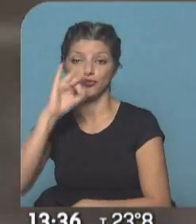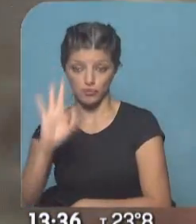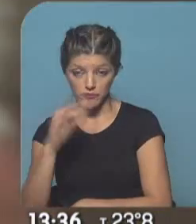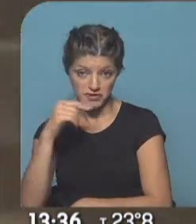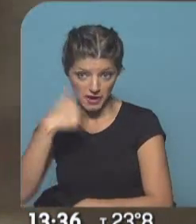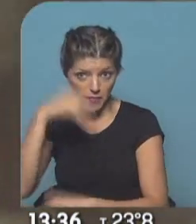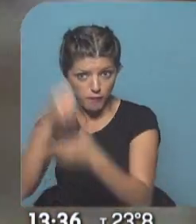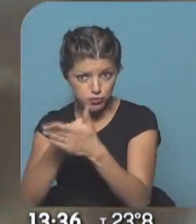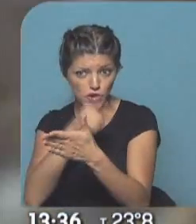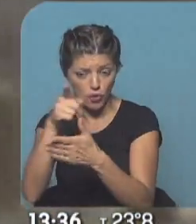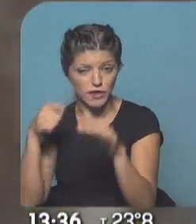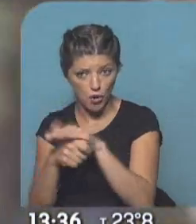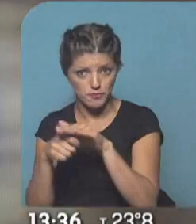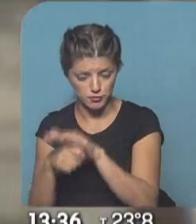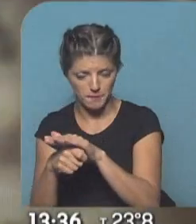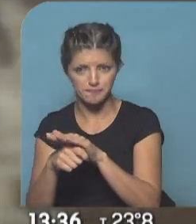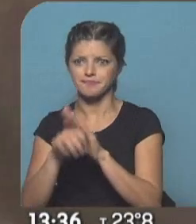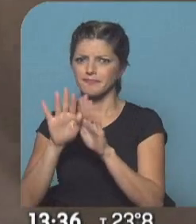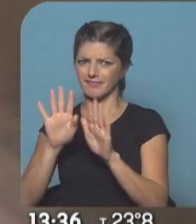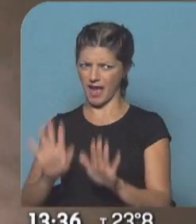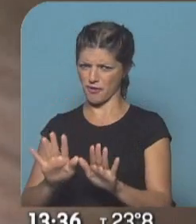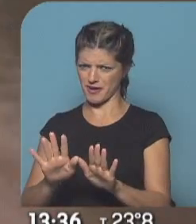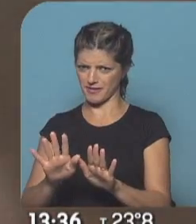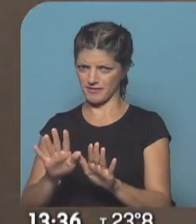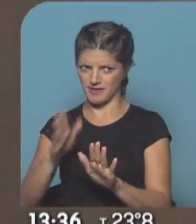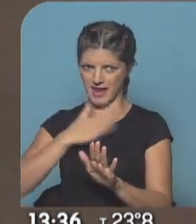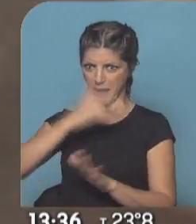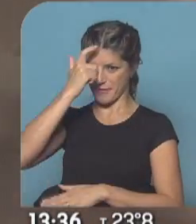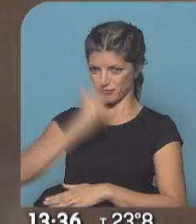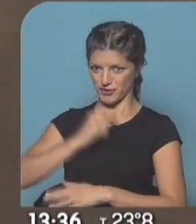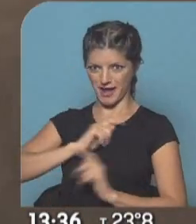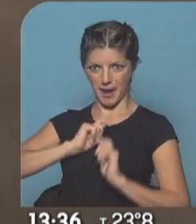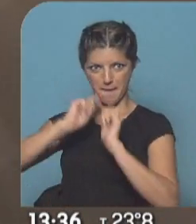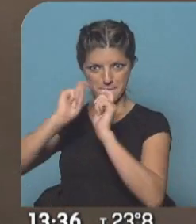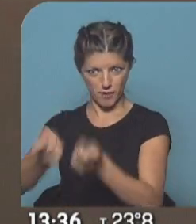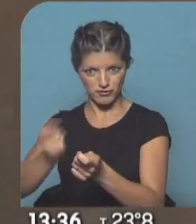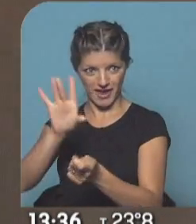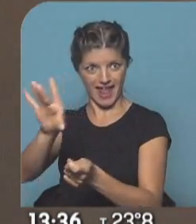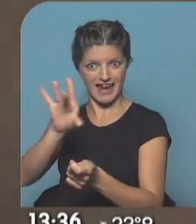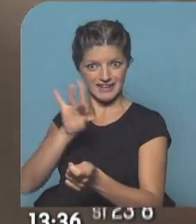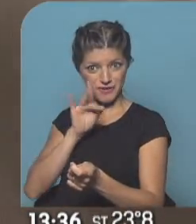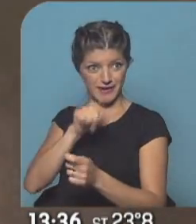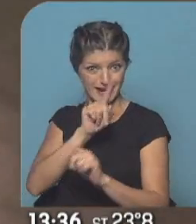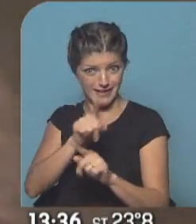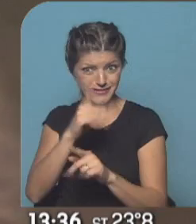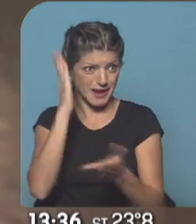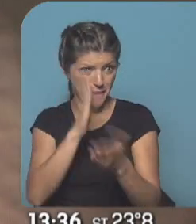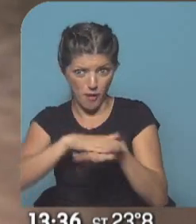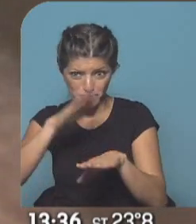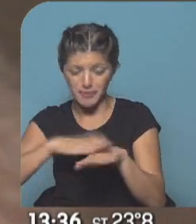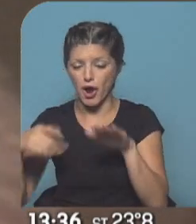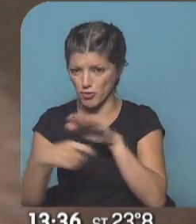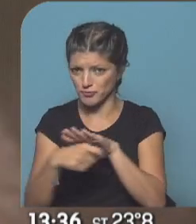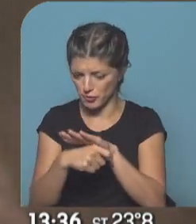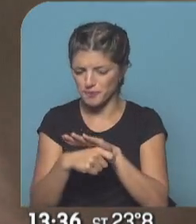corrupción. El problema es que quien lo ampara, quien está con él, quien lo designó como su delfín, está acusado de corrupción.